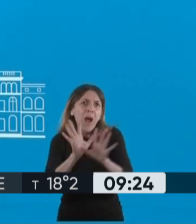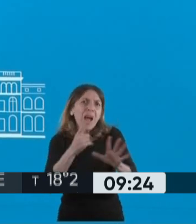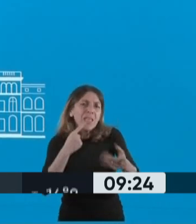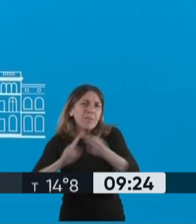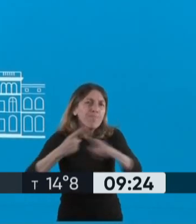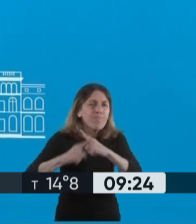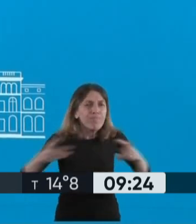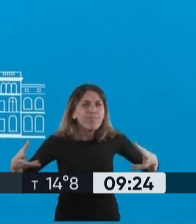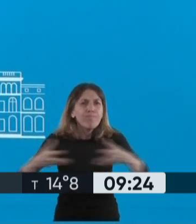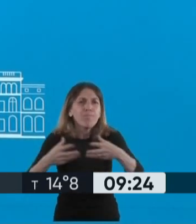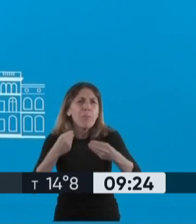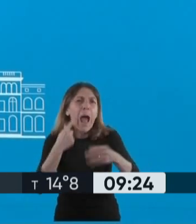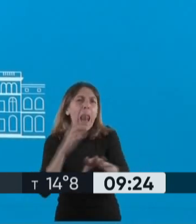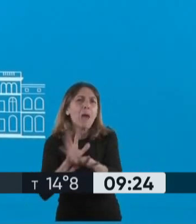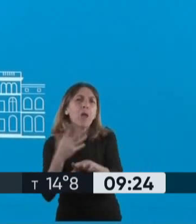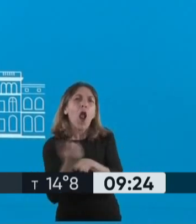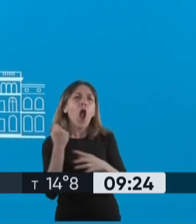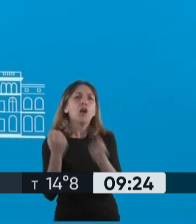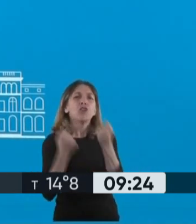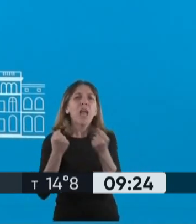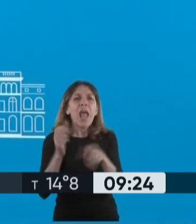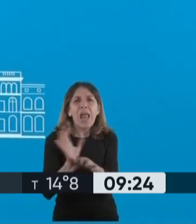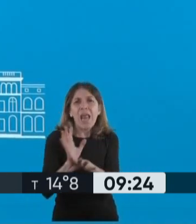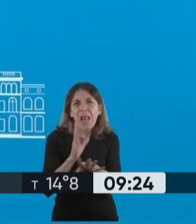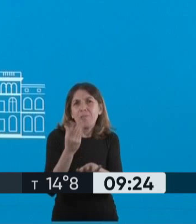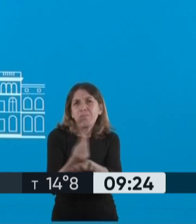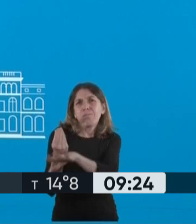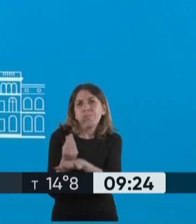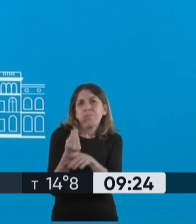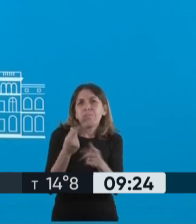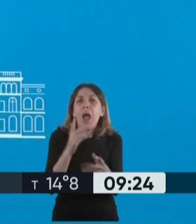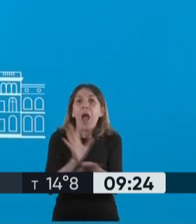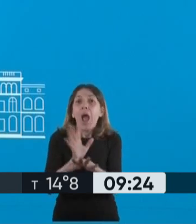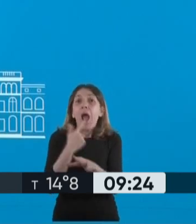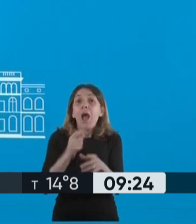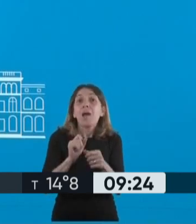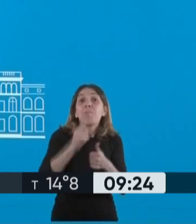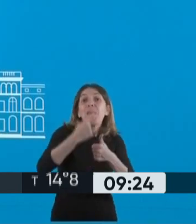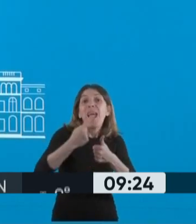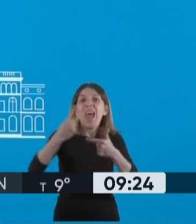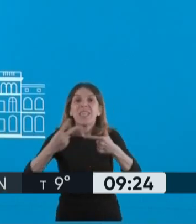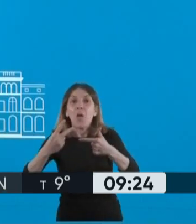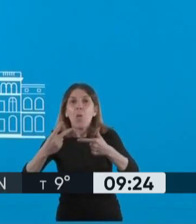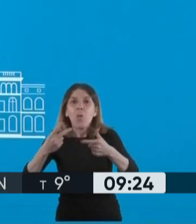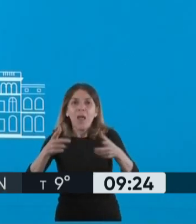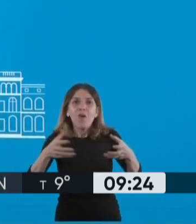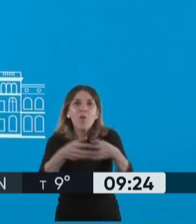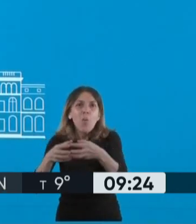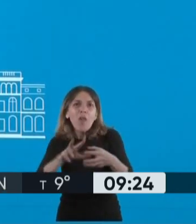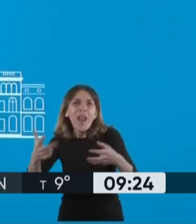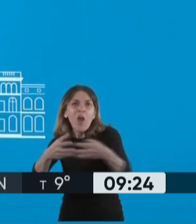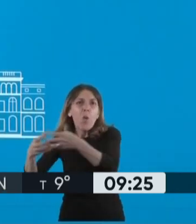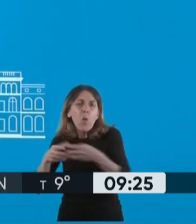para conseguir los cargos que tienen que ver con la primera minoría y se divide para quedarse con los cargos que tienen que ver con la primera y la segunda minoría. Con lo cual, esta es una